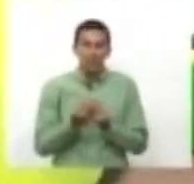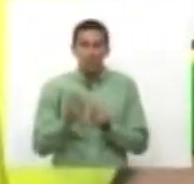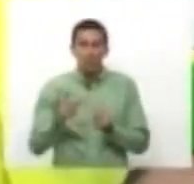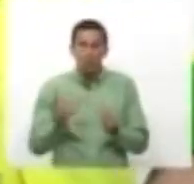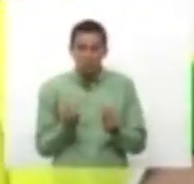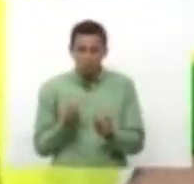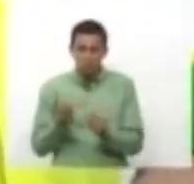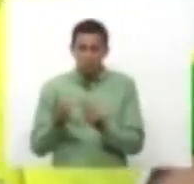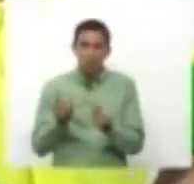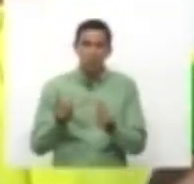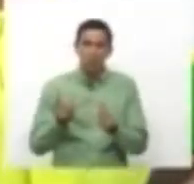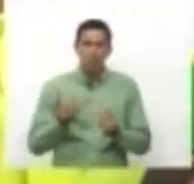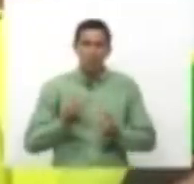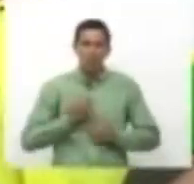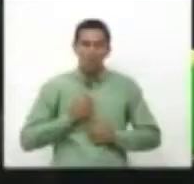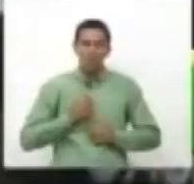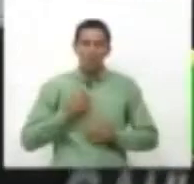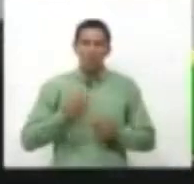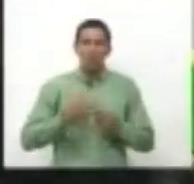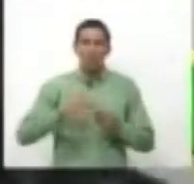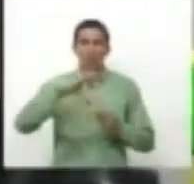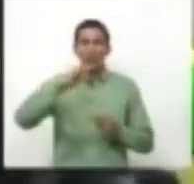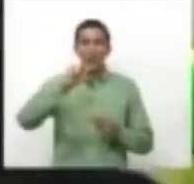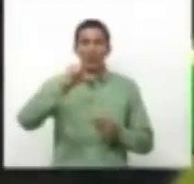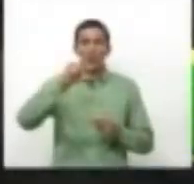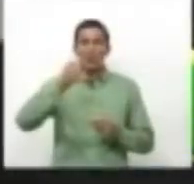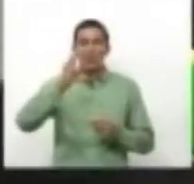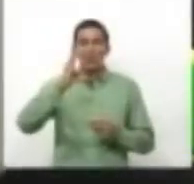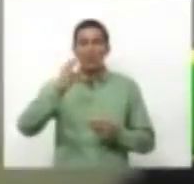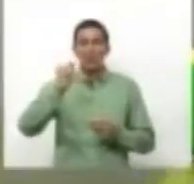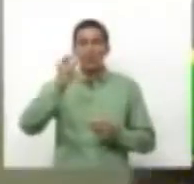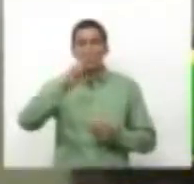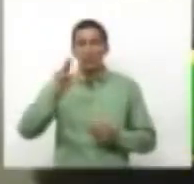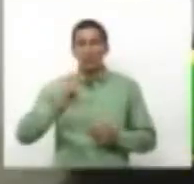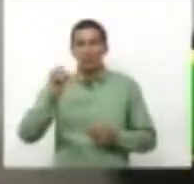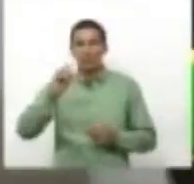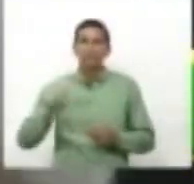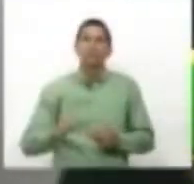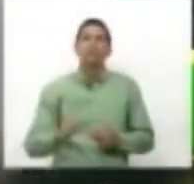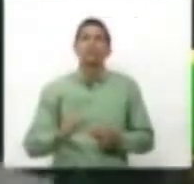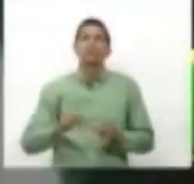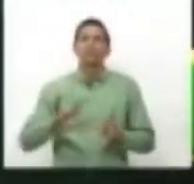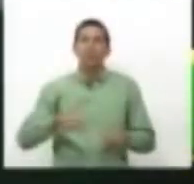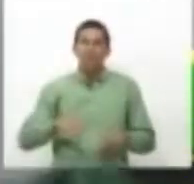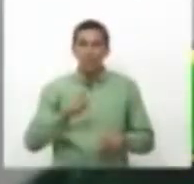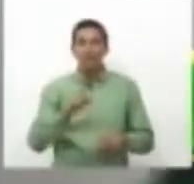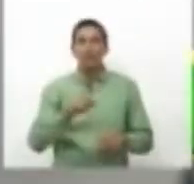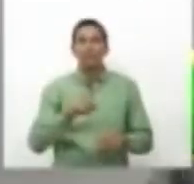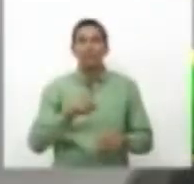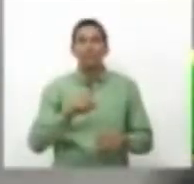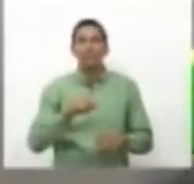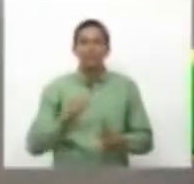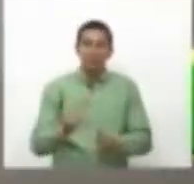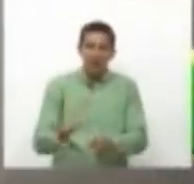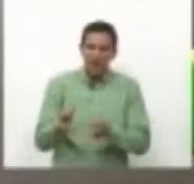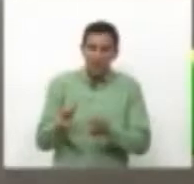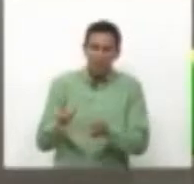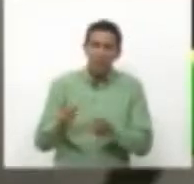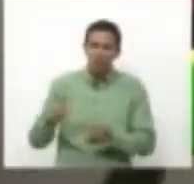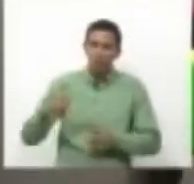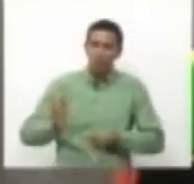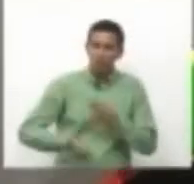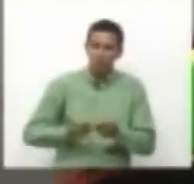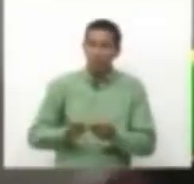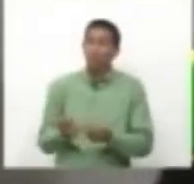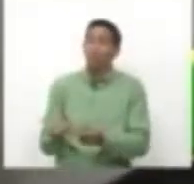se autodenominan Los Calabazos. Asimismo, se le atribuyeron las extorsiones a comerciantes y transportadores del sector, quienes fueron